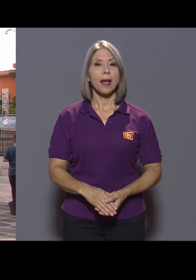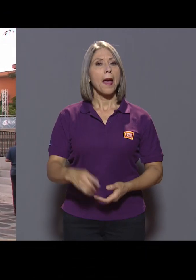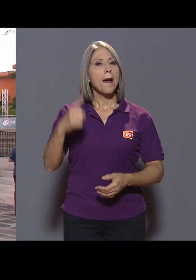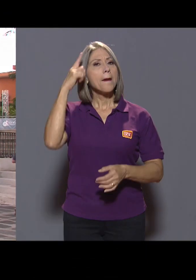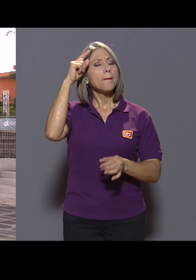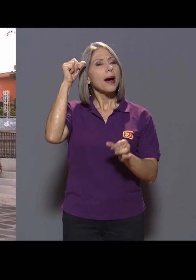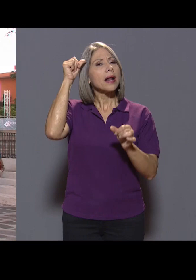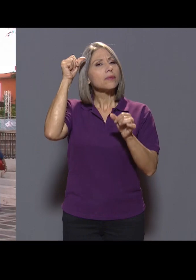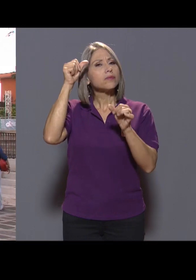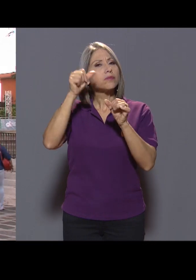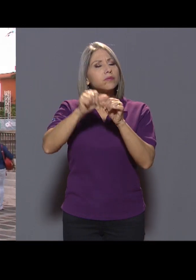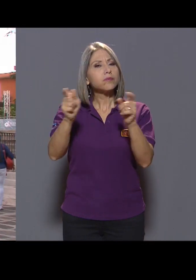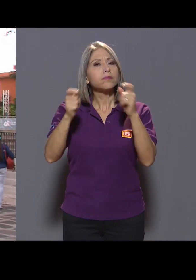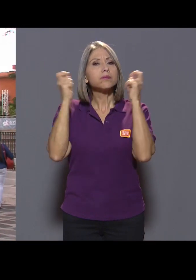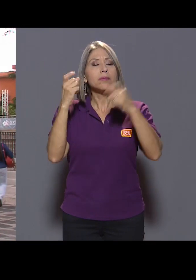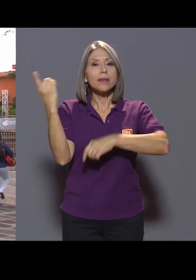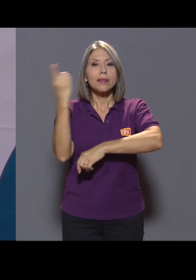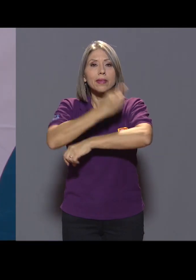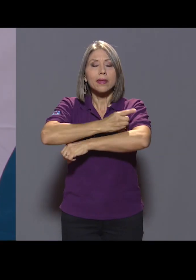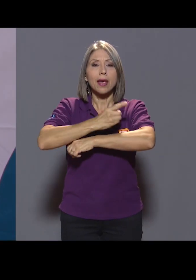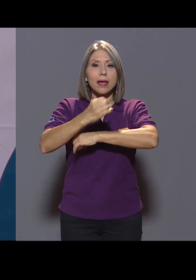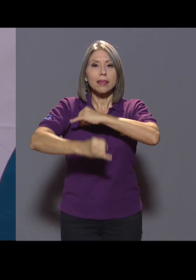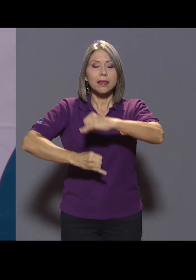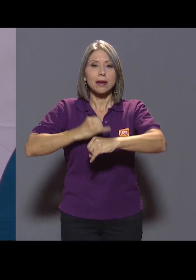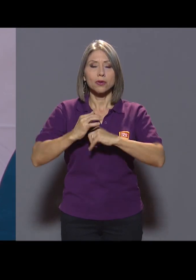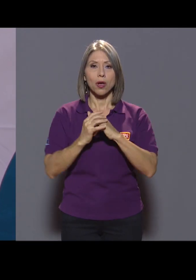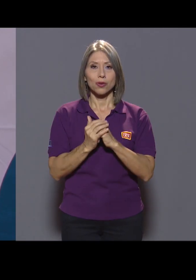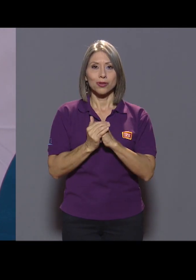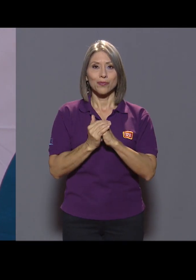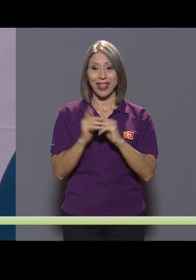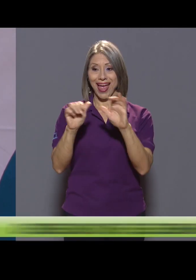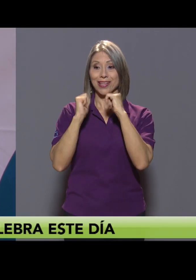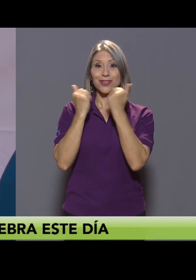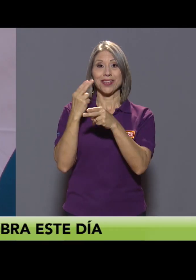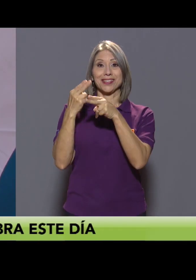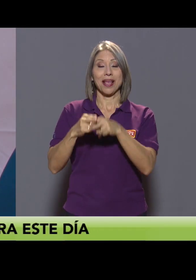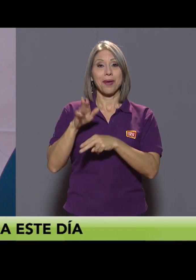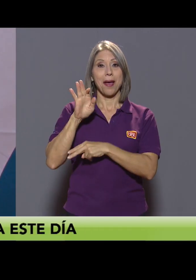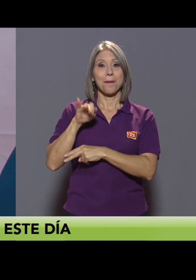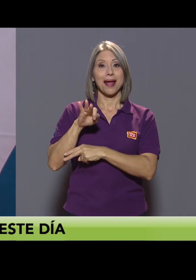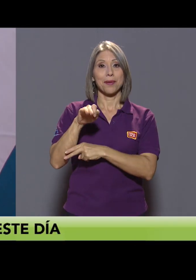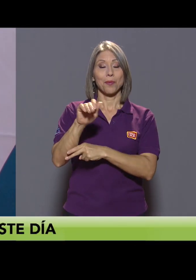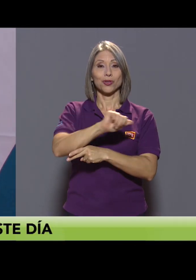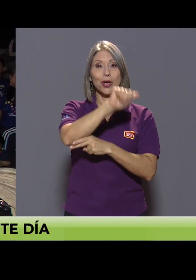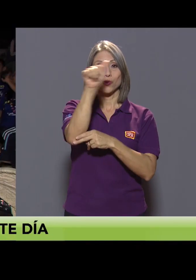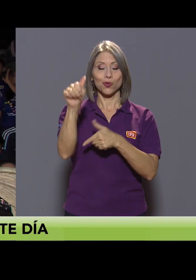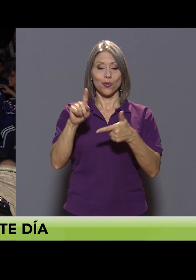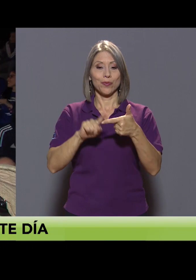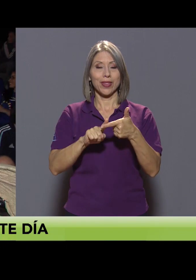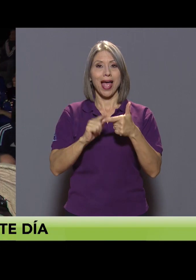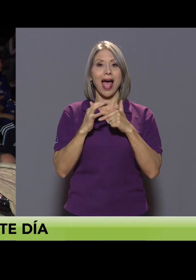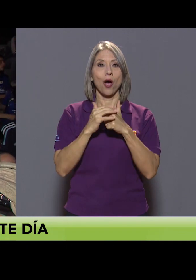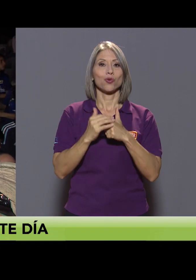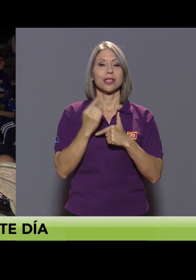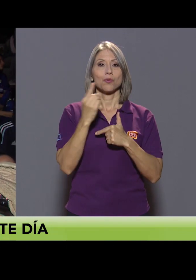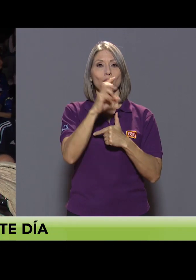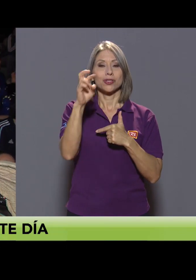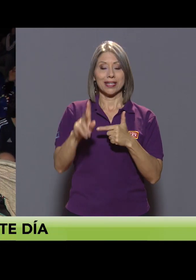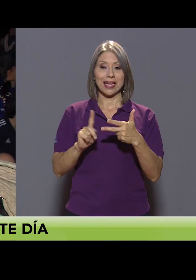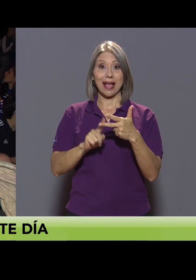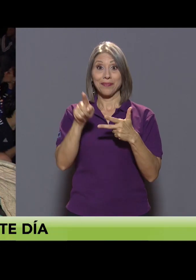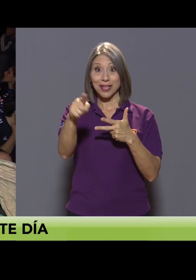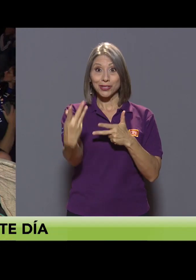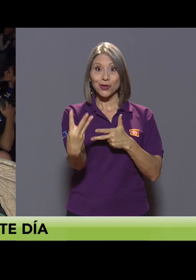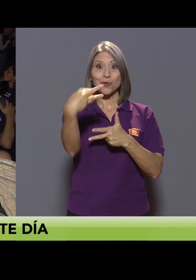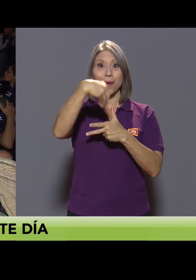Para la conmemoración del Día Internacional del Autismo, la Asociación Mariposa Azul, Autismo Costa Rica y SOSPARTE